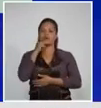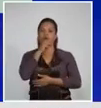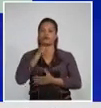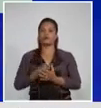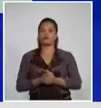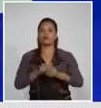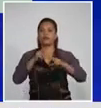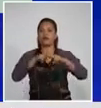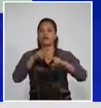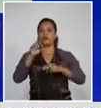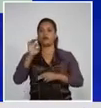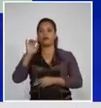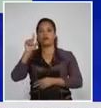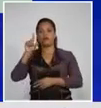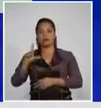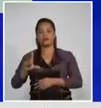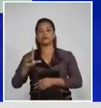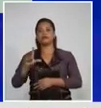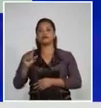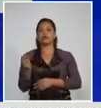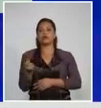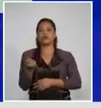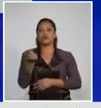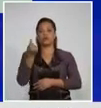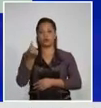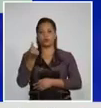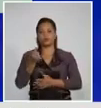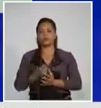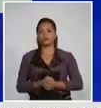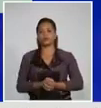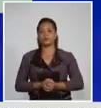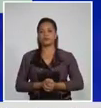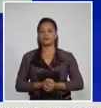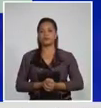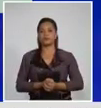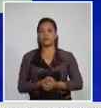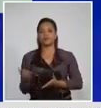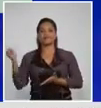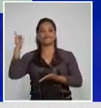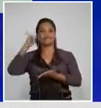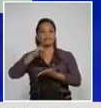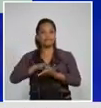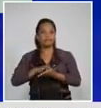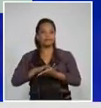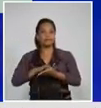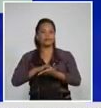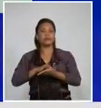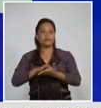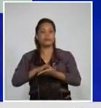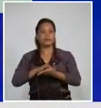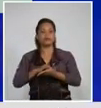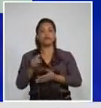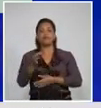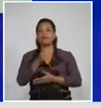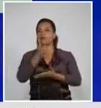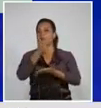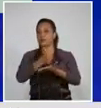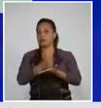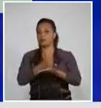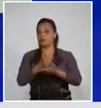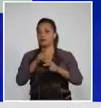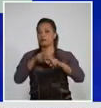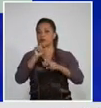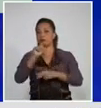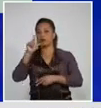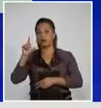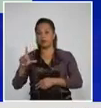Holguín se confirma un caso importado del municipio de Holguín, que es un viajero cubano procedente